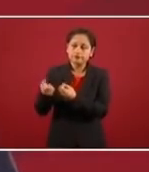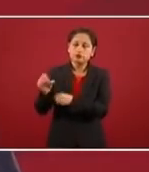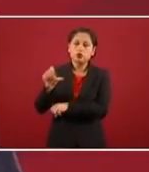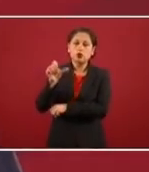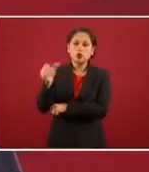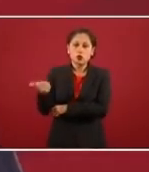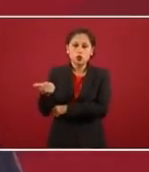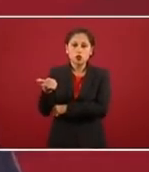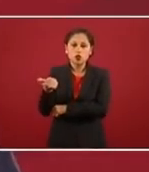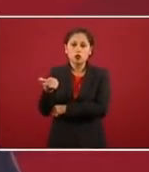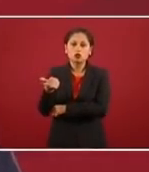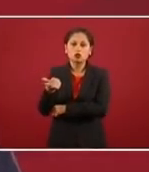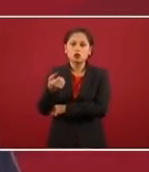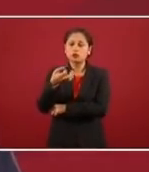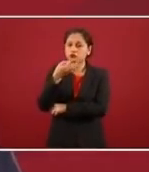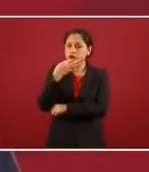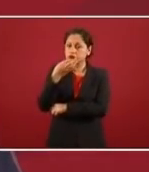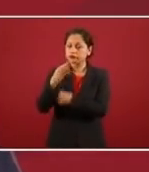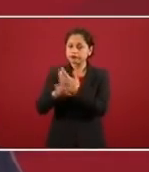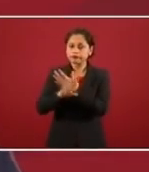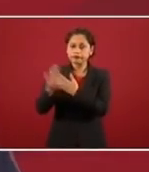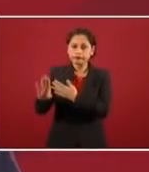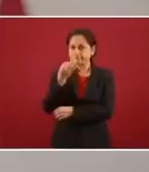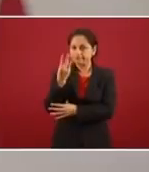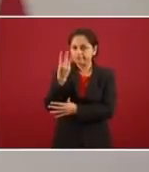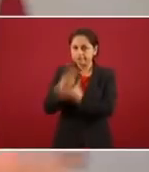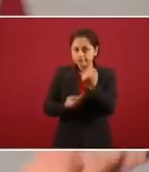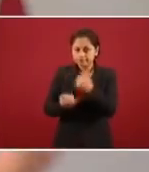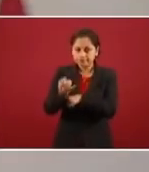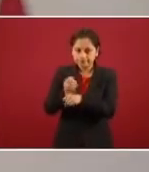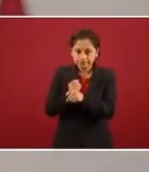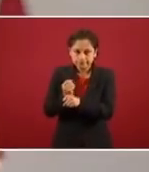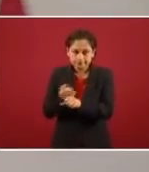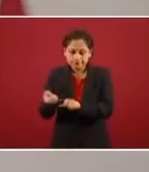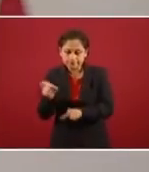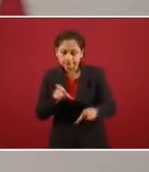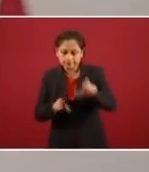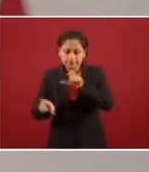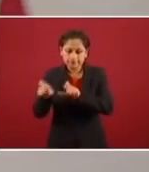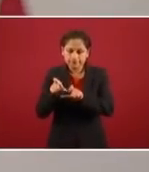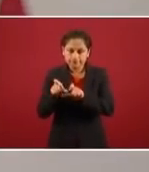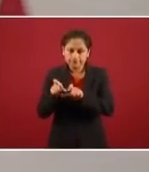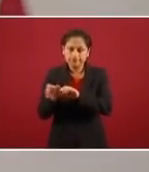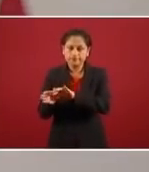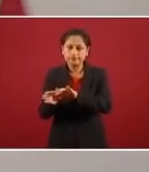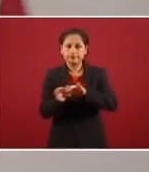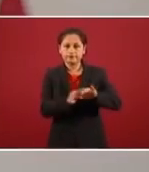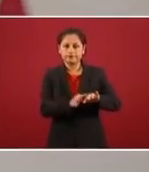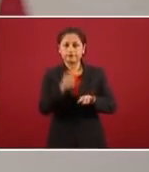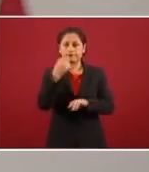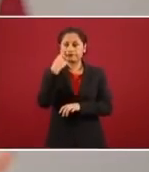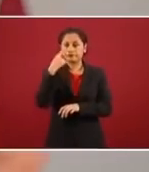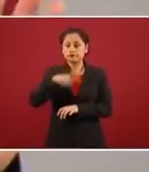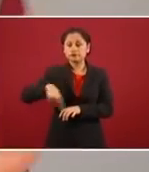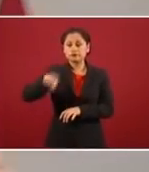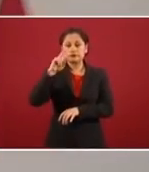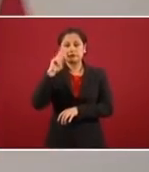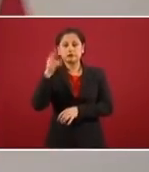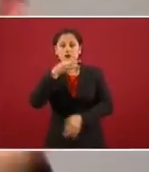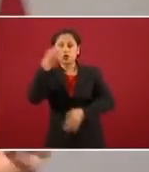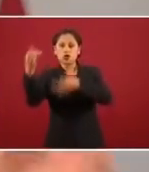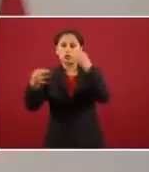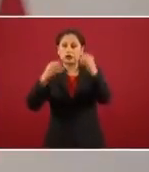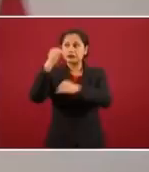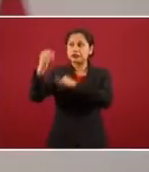antibacteriano de amplio uso, la azitromicina. Aunque vemos noticias internacionales que empujan ya